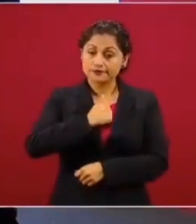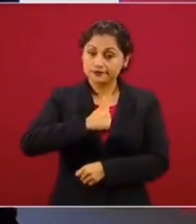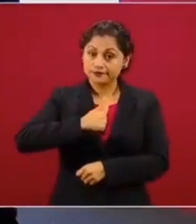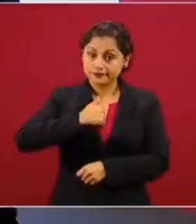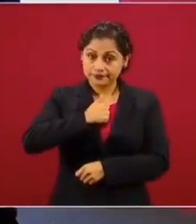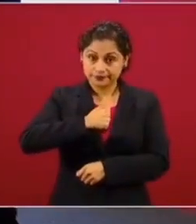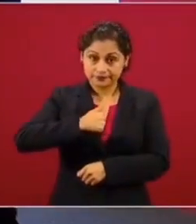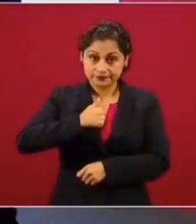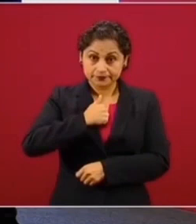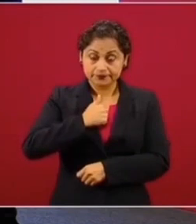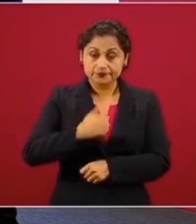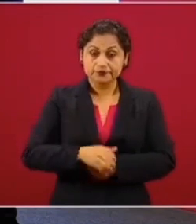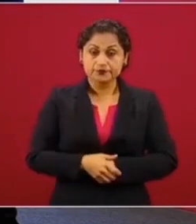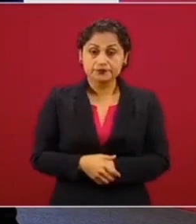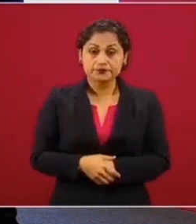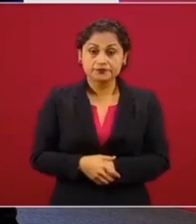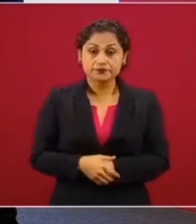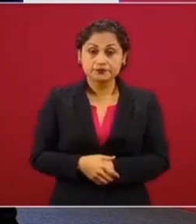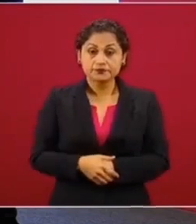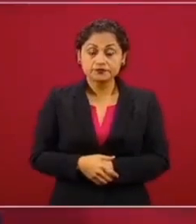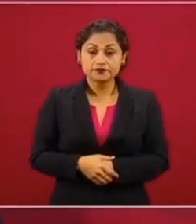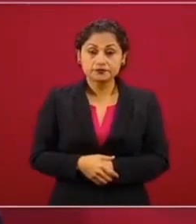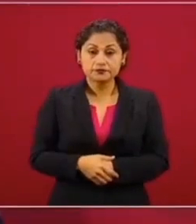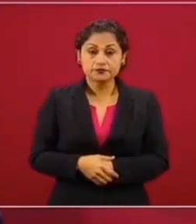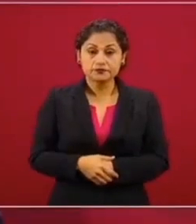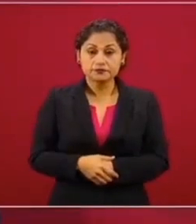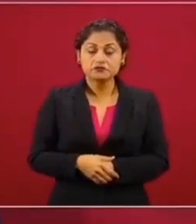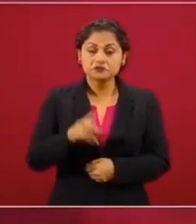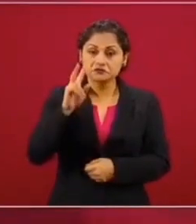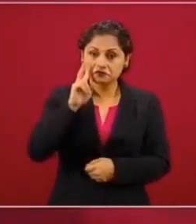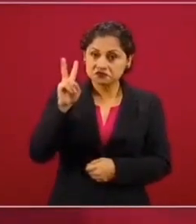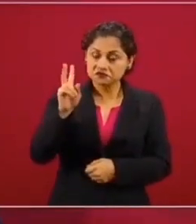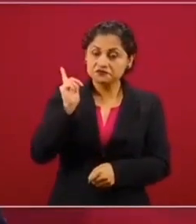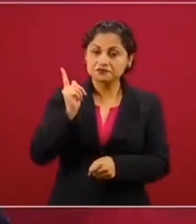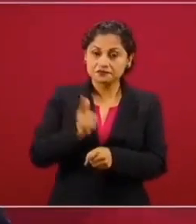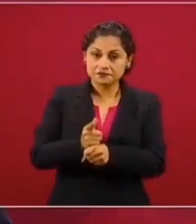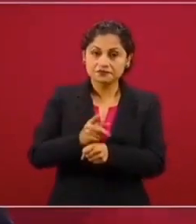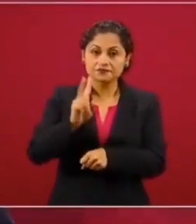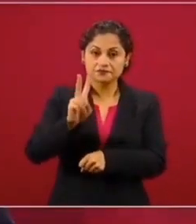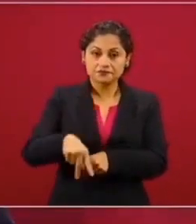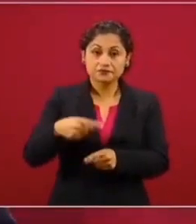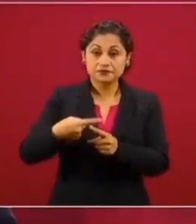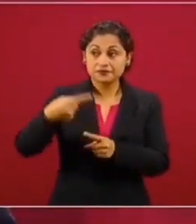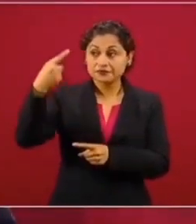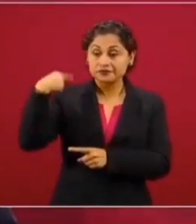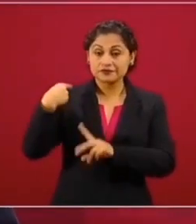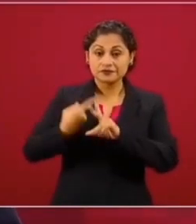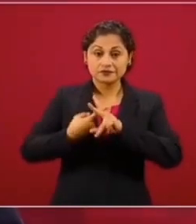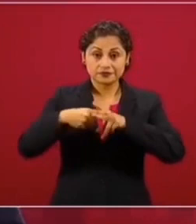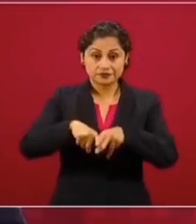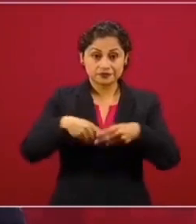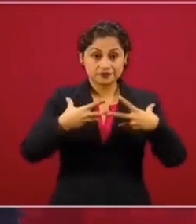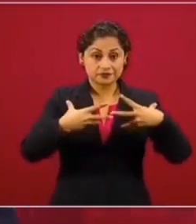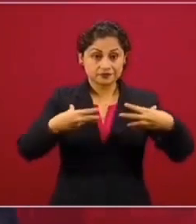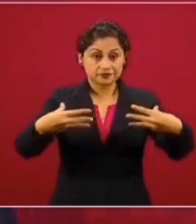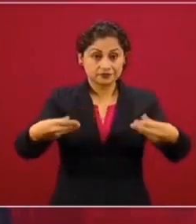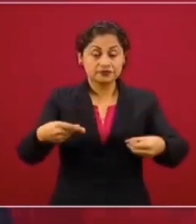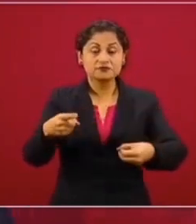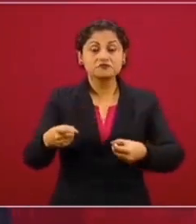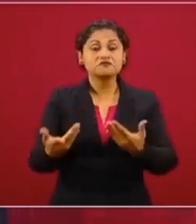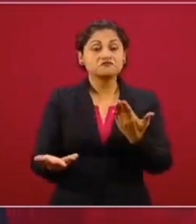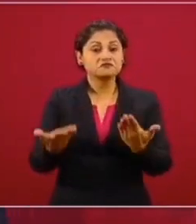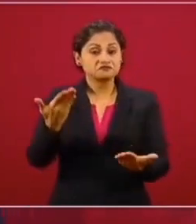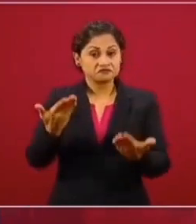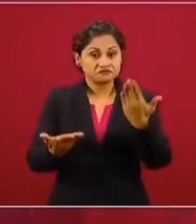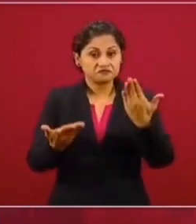han perdido la vida y lo que vemos es notorio ha sido notorio desde el inicio de la epidemia por su contraste con respecto a lo que